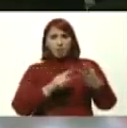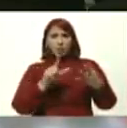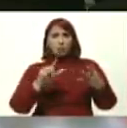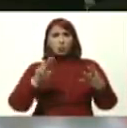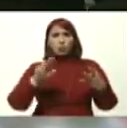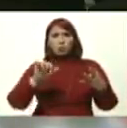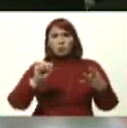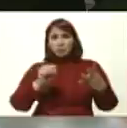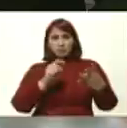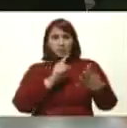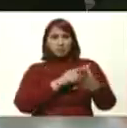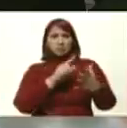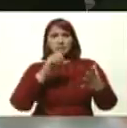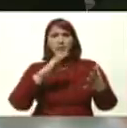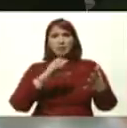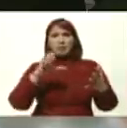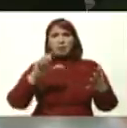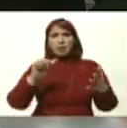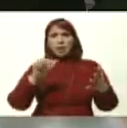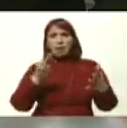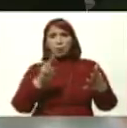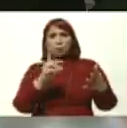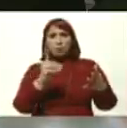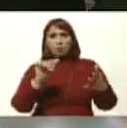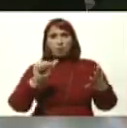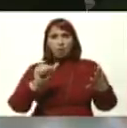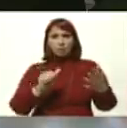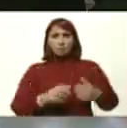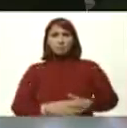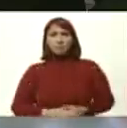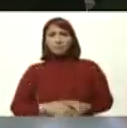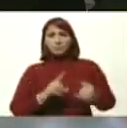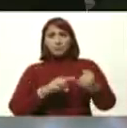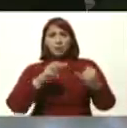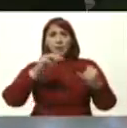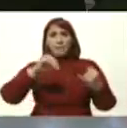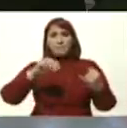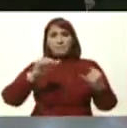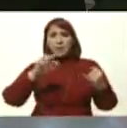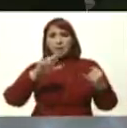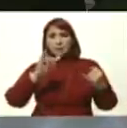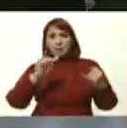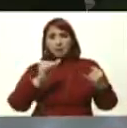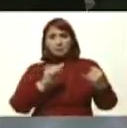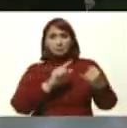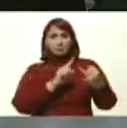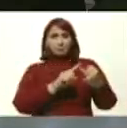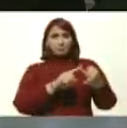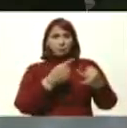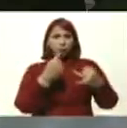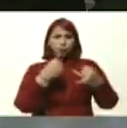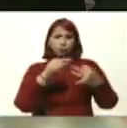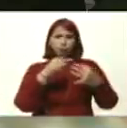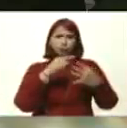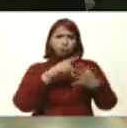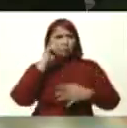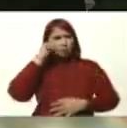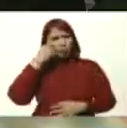Claudia Nicken, María Magallanes, entre otros que recuerdo